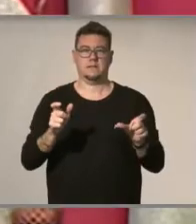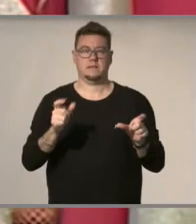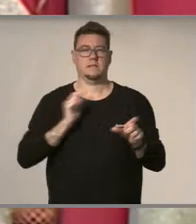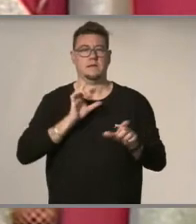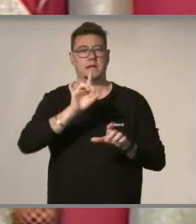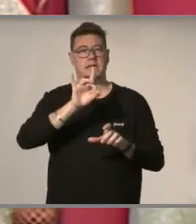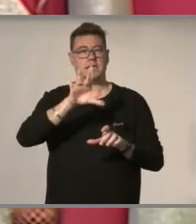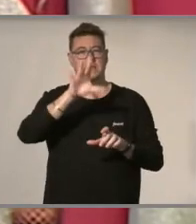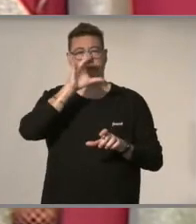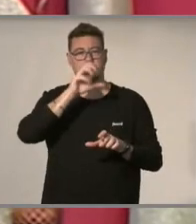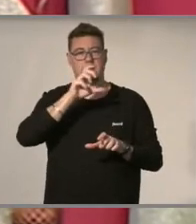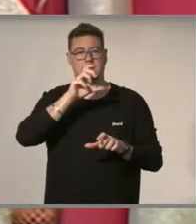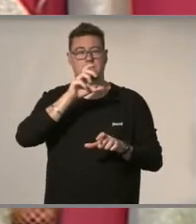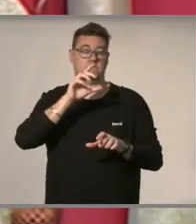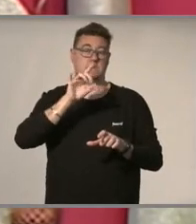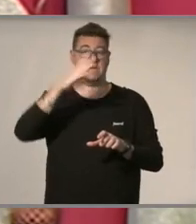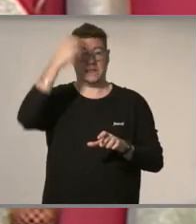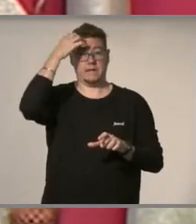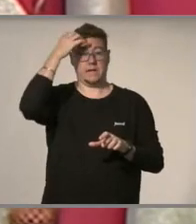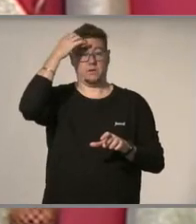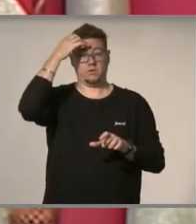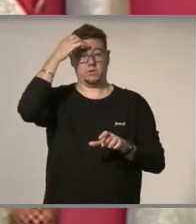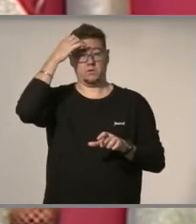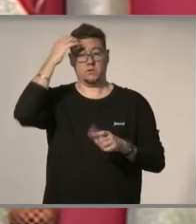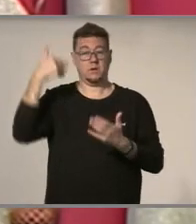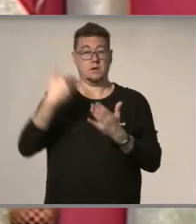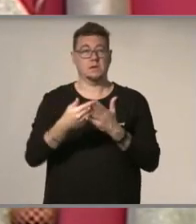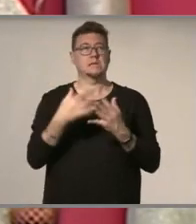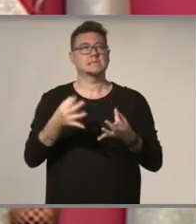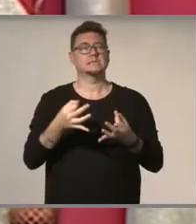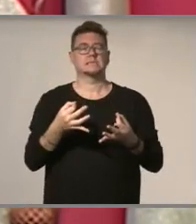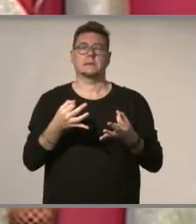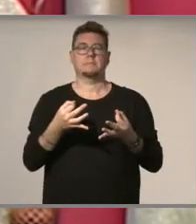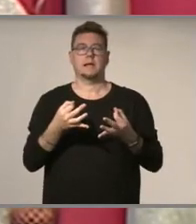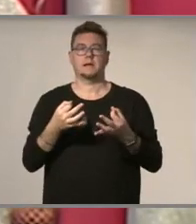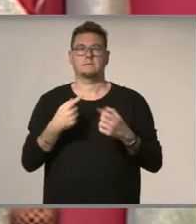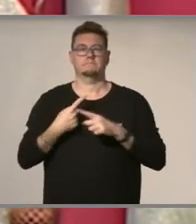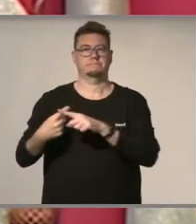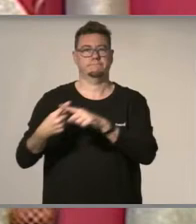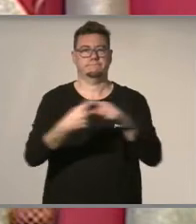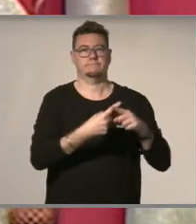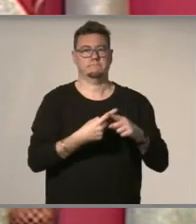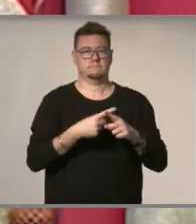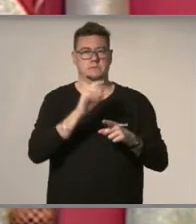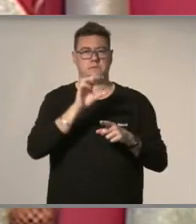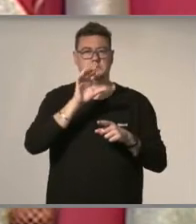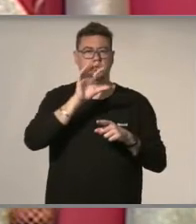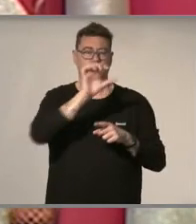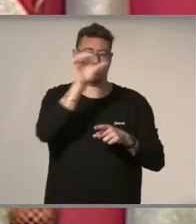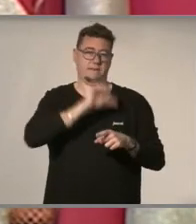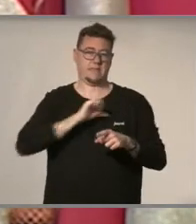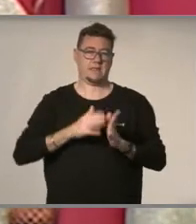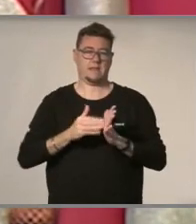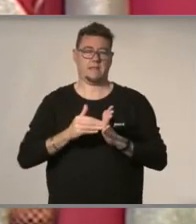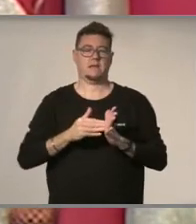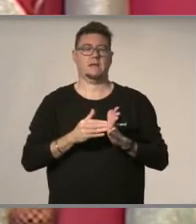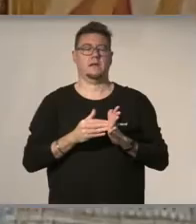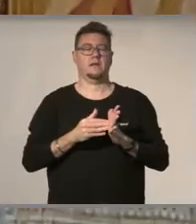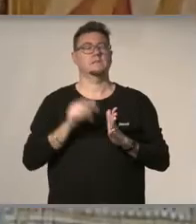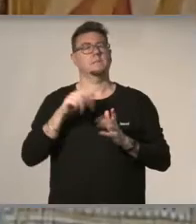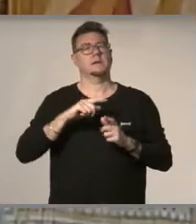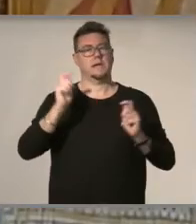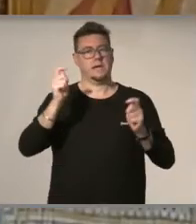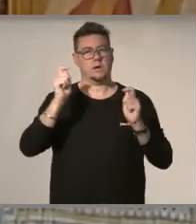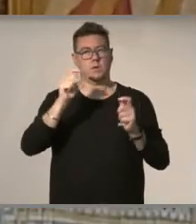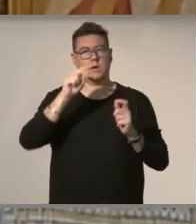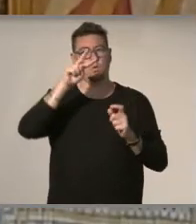enero siempre formará parte del patrimonio común, del imaginario común de los valencianos. Y enhorabuena